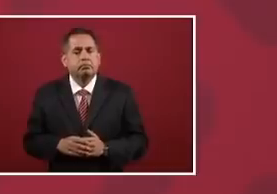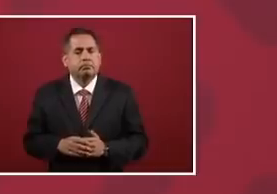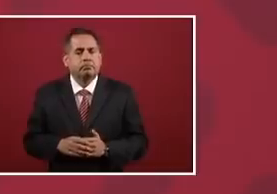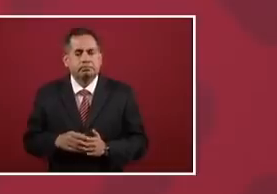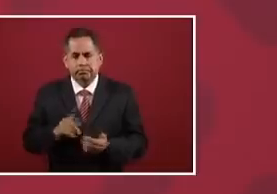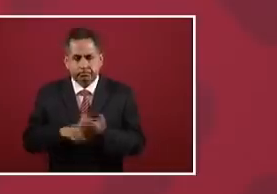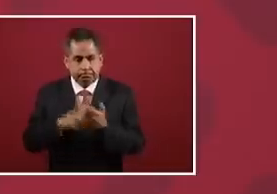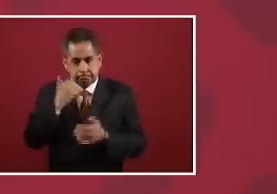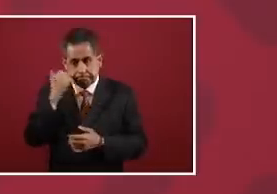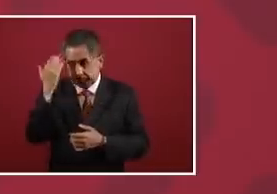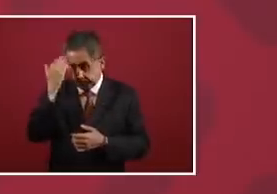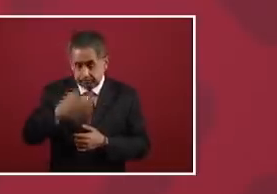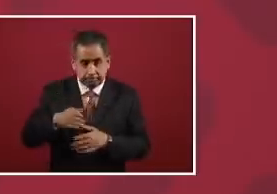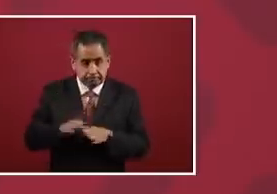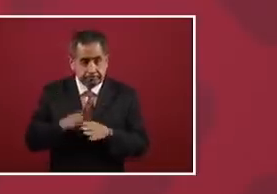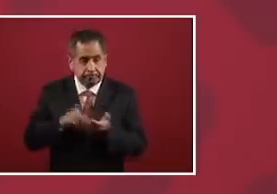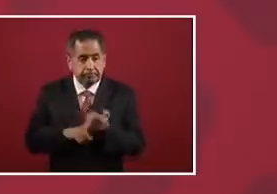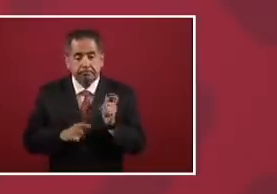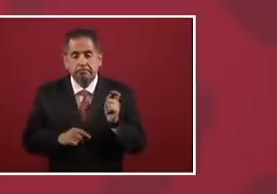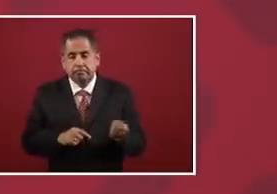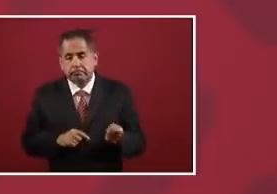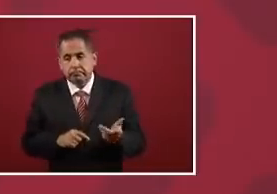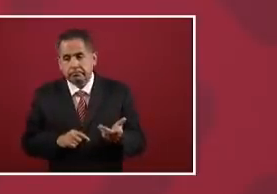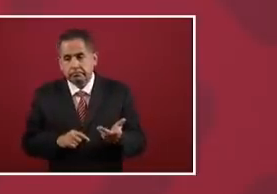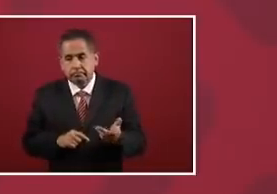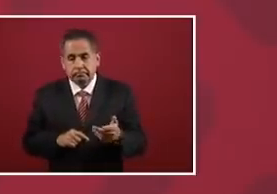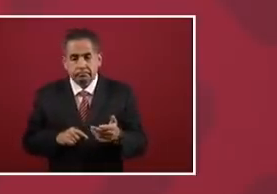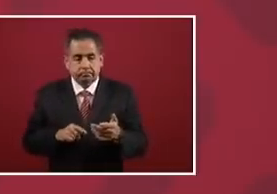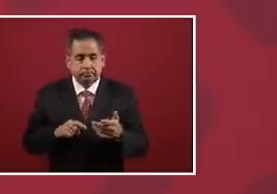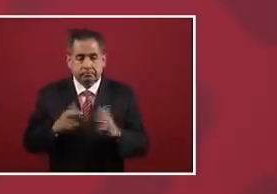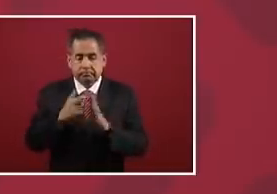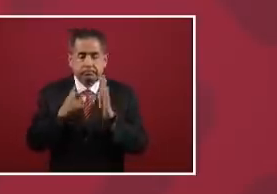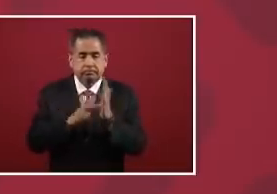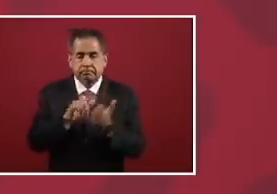la reforma laboral.